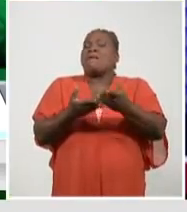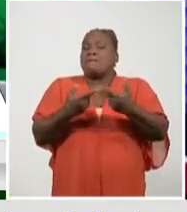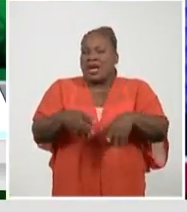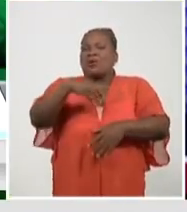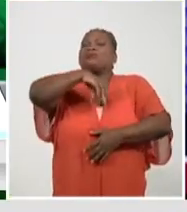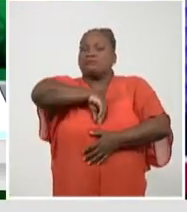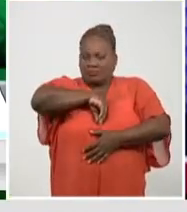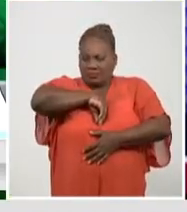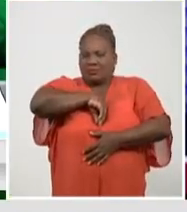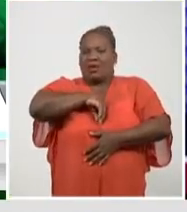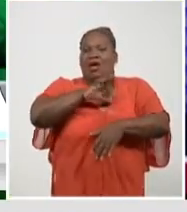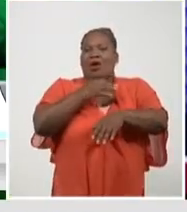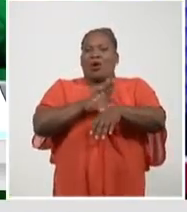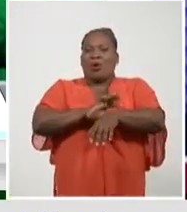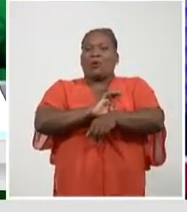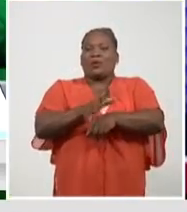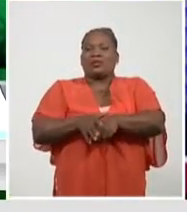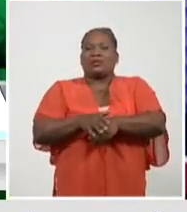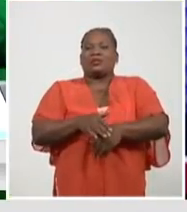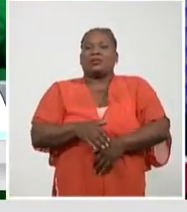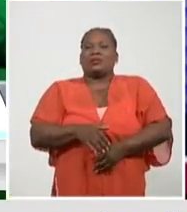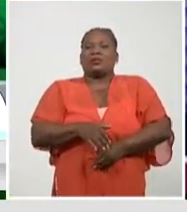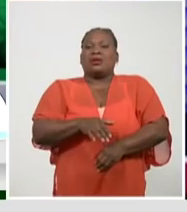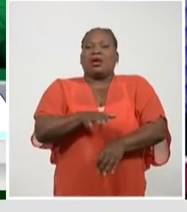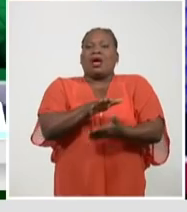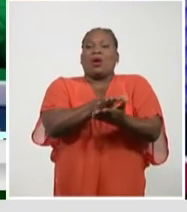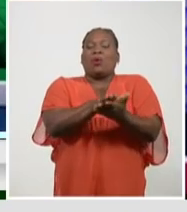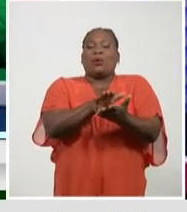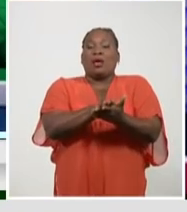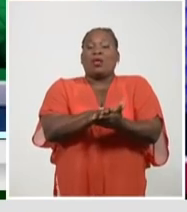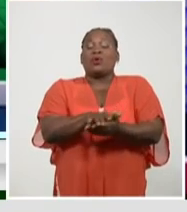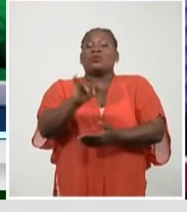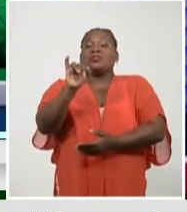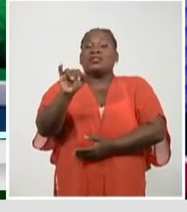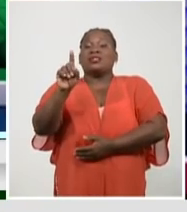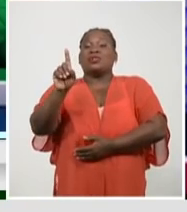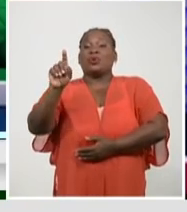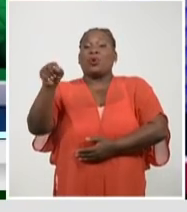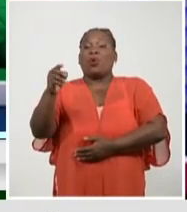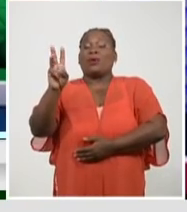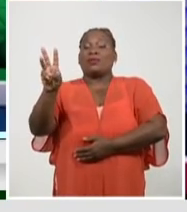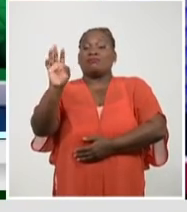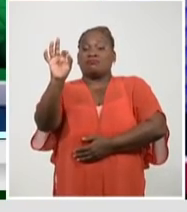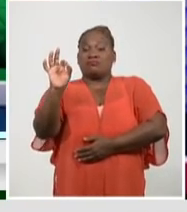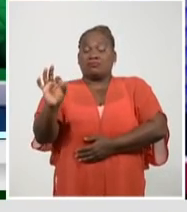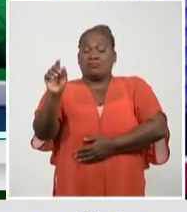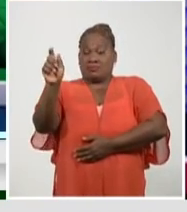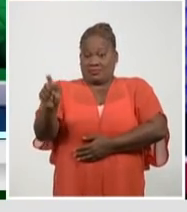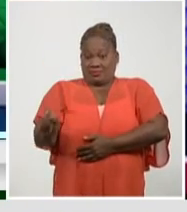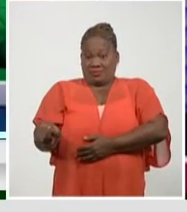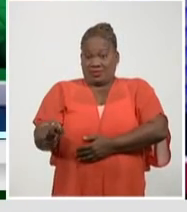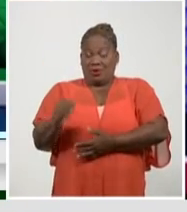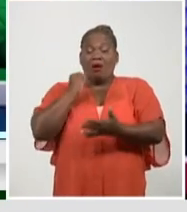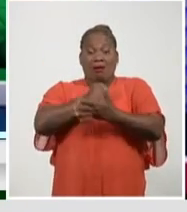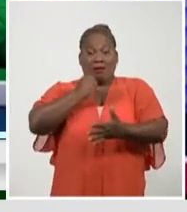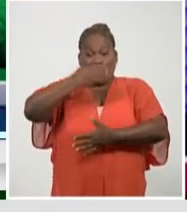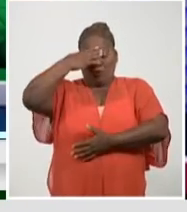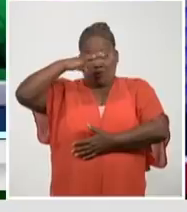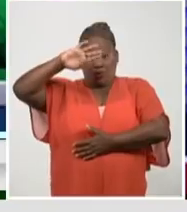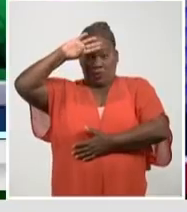en el acumulado el 61,3% de todas las personas que han sido diagnosticadas en Cuba,